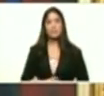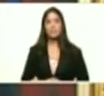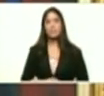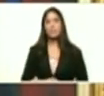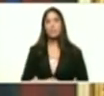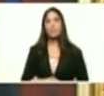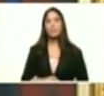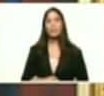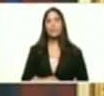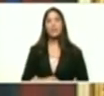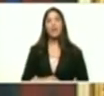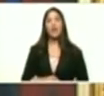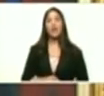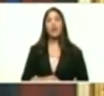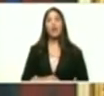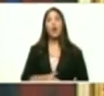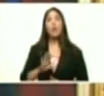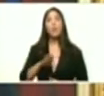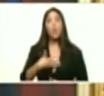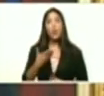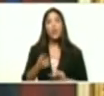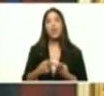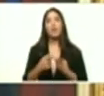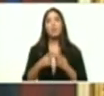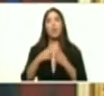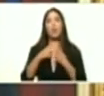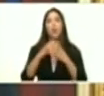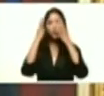de Podemos, de Tupamaro,